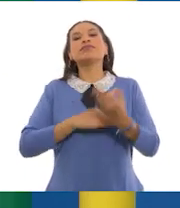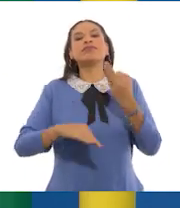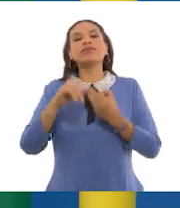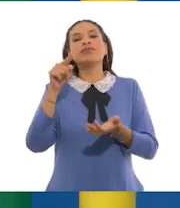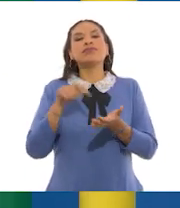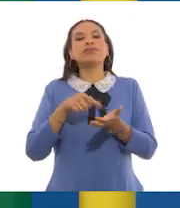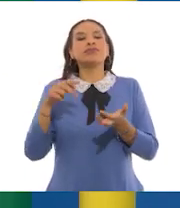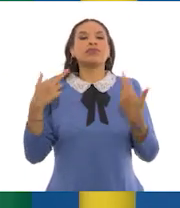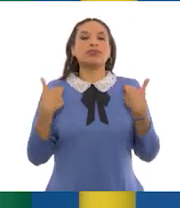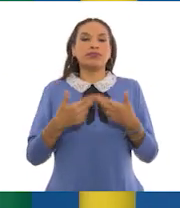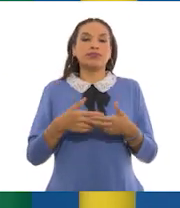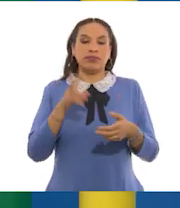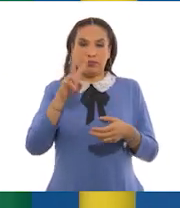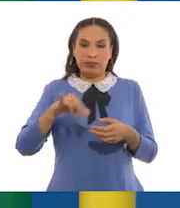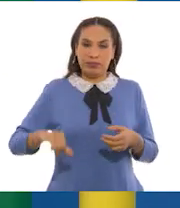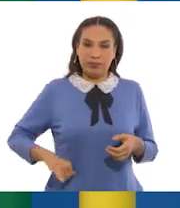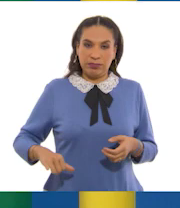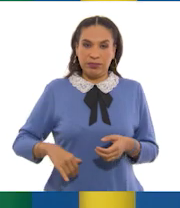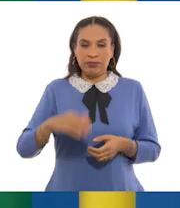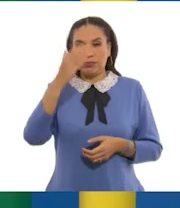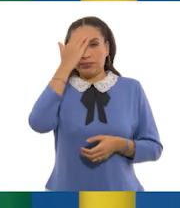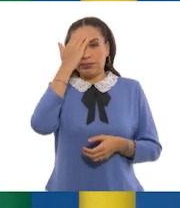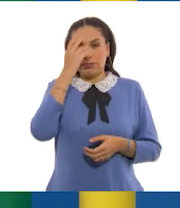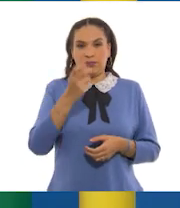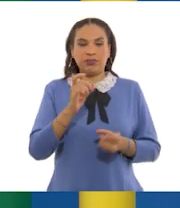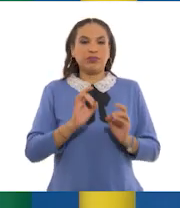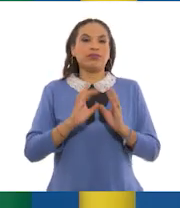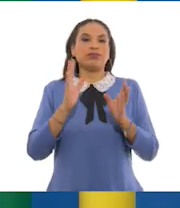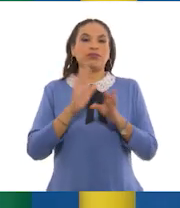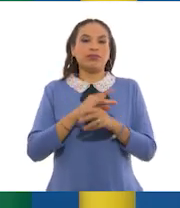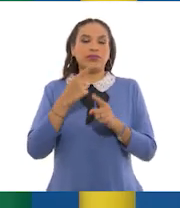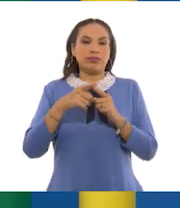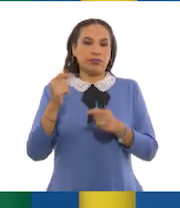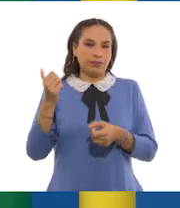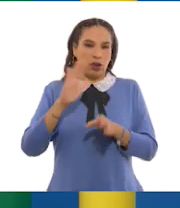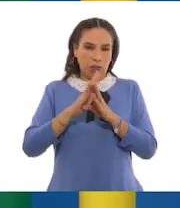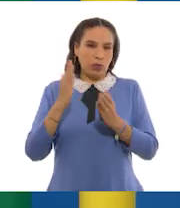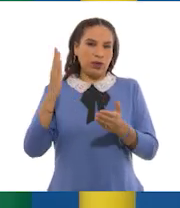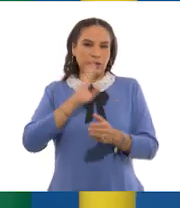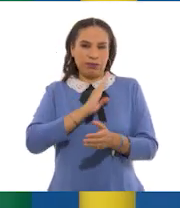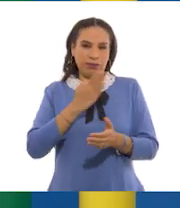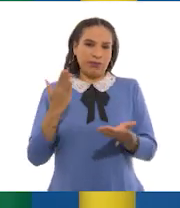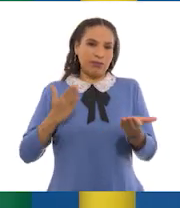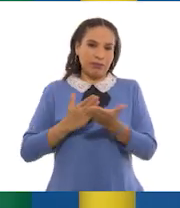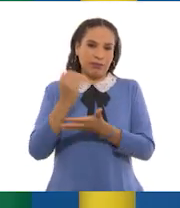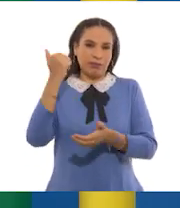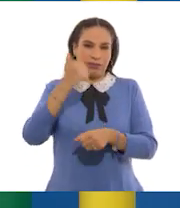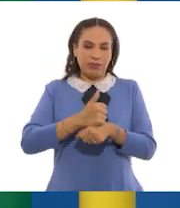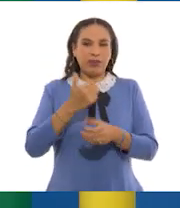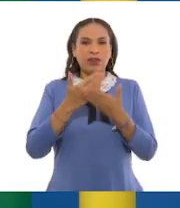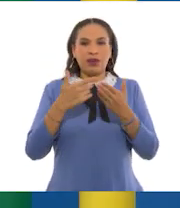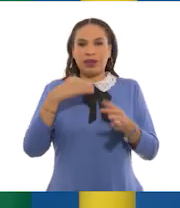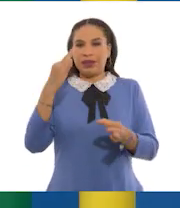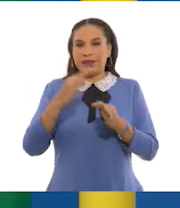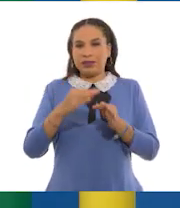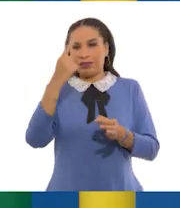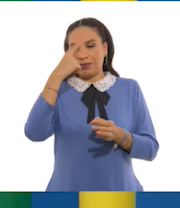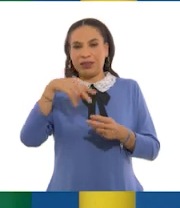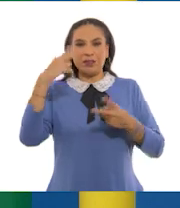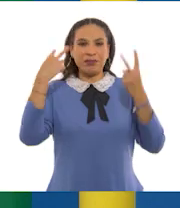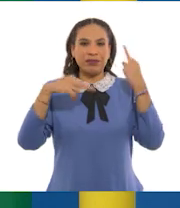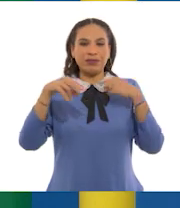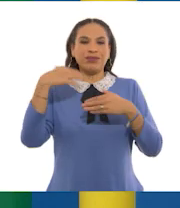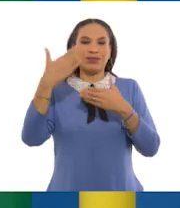lados, maestra, y sin duda muy interesante conocer esta consecuencia de la conquista. Y ahora sí estoy listo para nuestro viaje